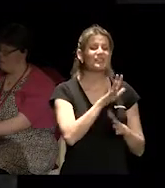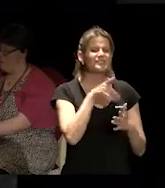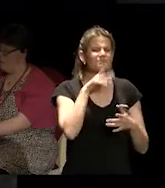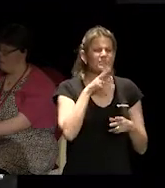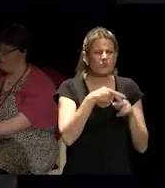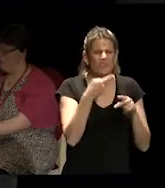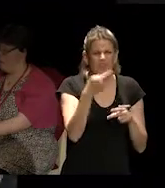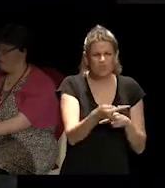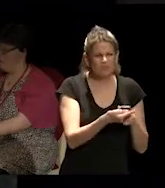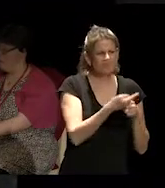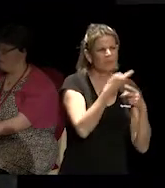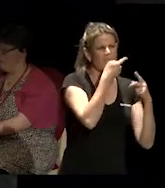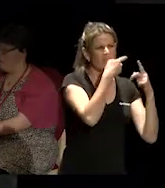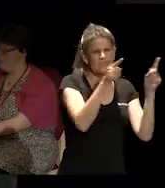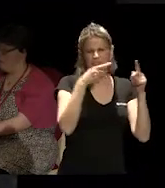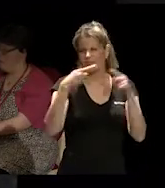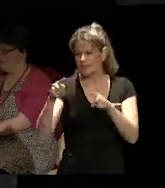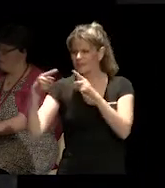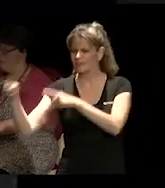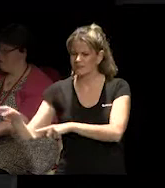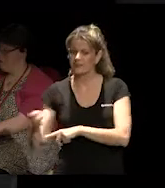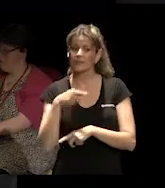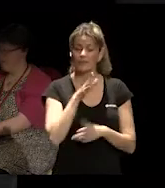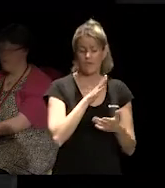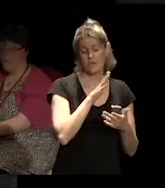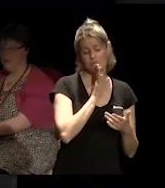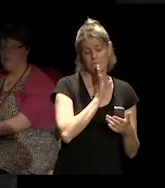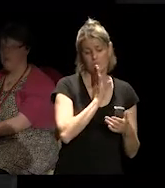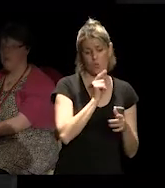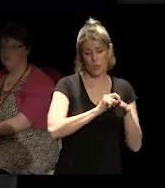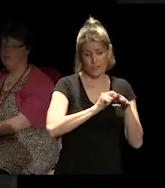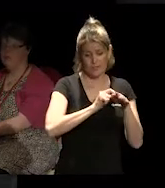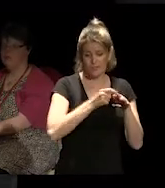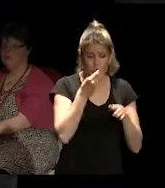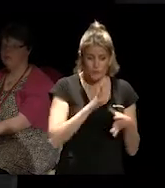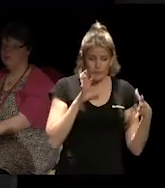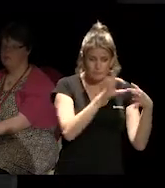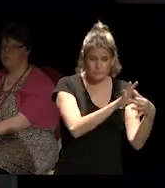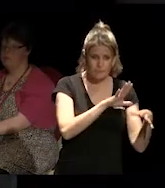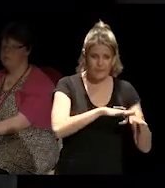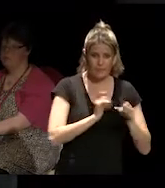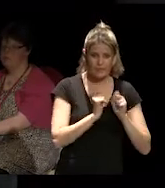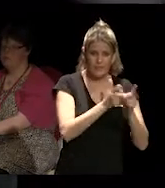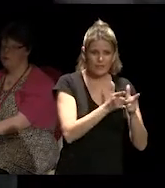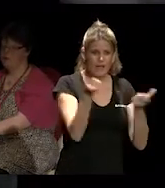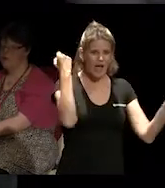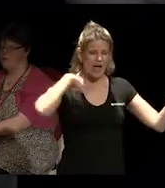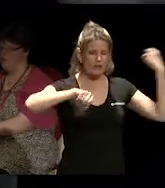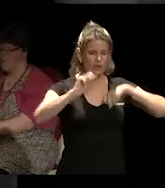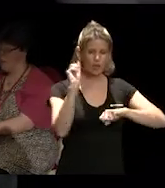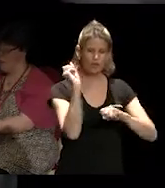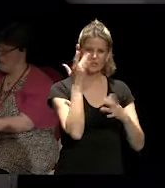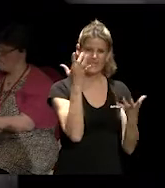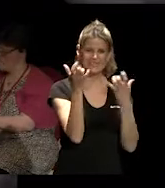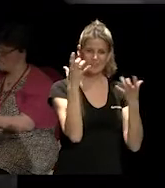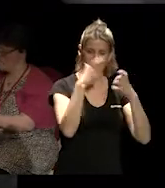esto que ya tiene de cualidad el teatro, venía muy bien para propiciar una acción escénica, que de hecho es